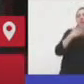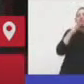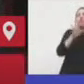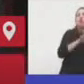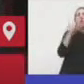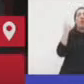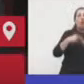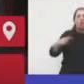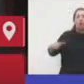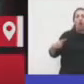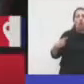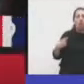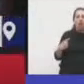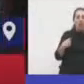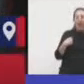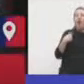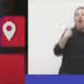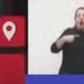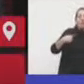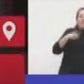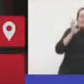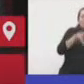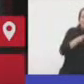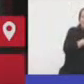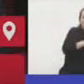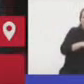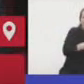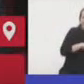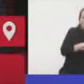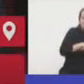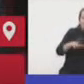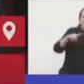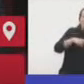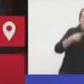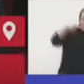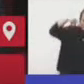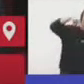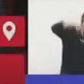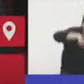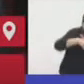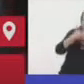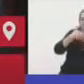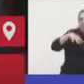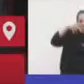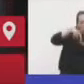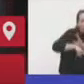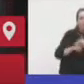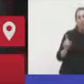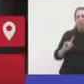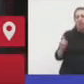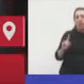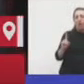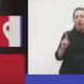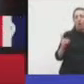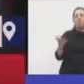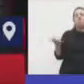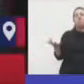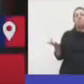maneras, la gran pregunta es, supongamos que Alberto Fernández triunfe con esa idea primitiva,